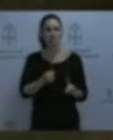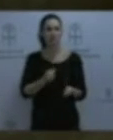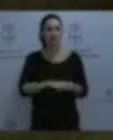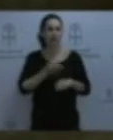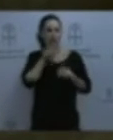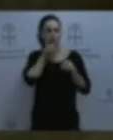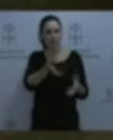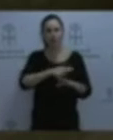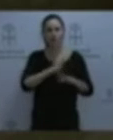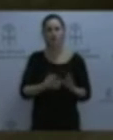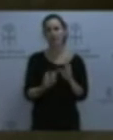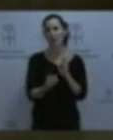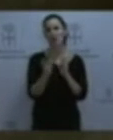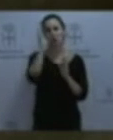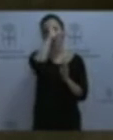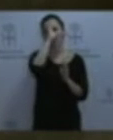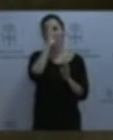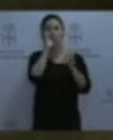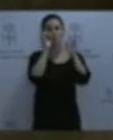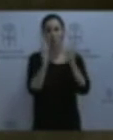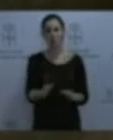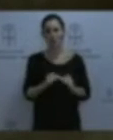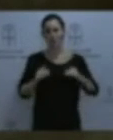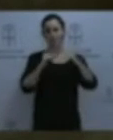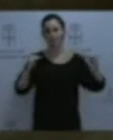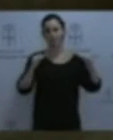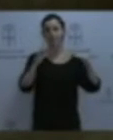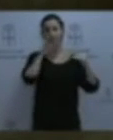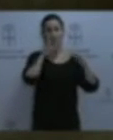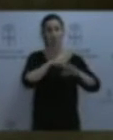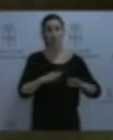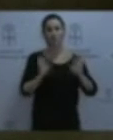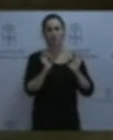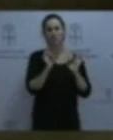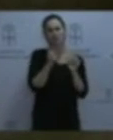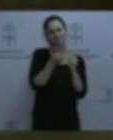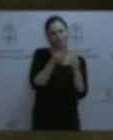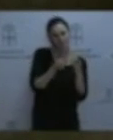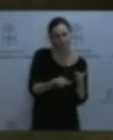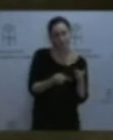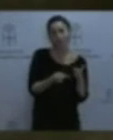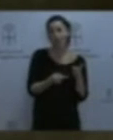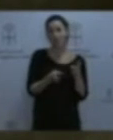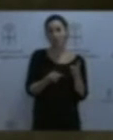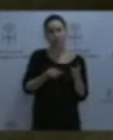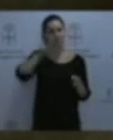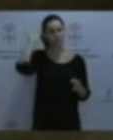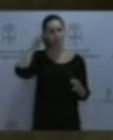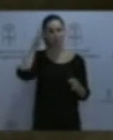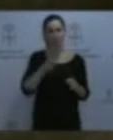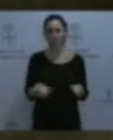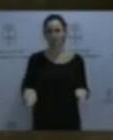lugar a dudas que la incorrección científica es del mismo rango, sustentada en preceptos de diversa índole si quiere, pero una absoluta barbaridad en cualquier